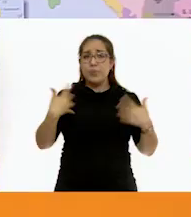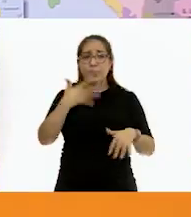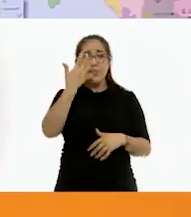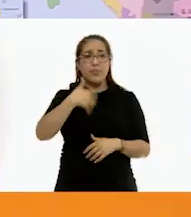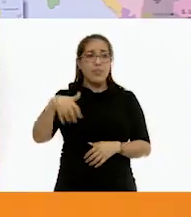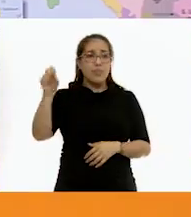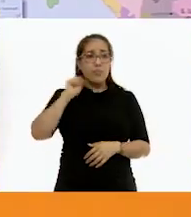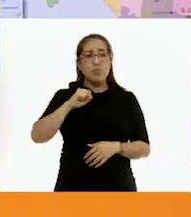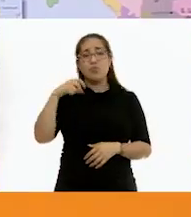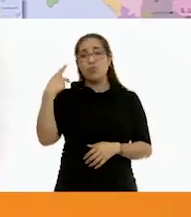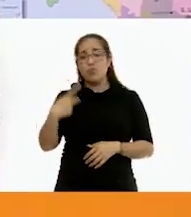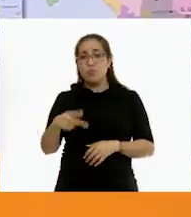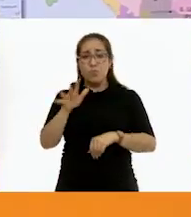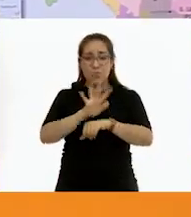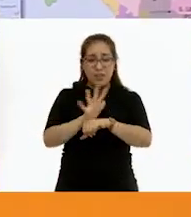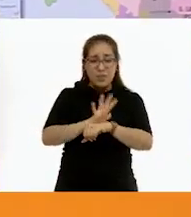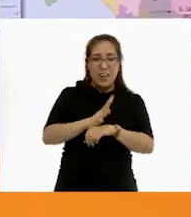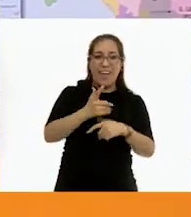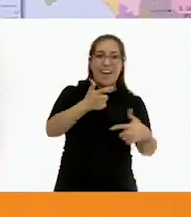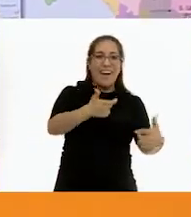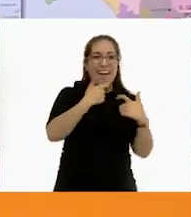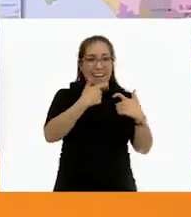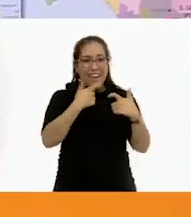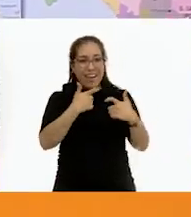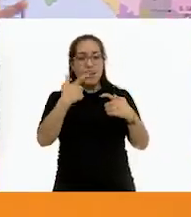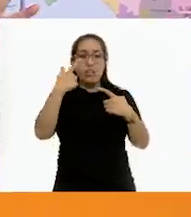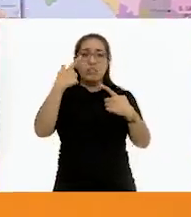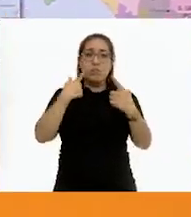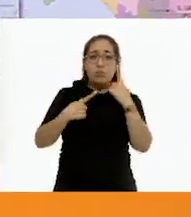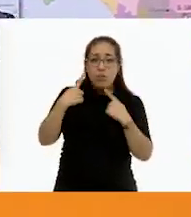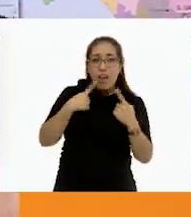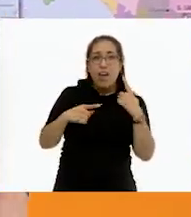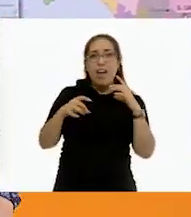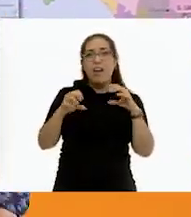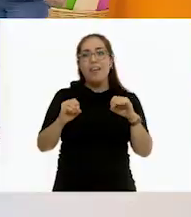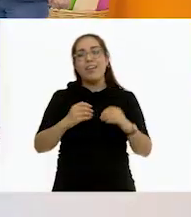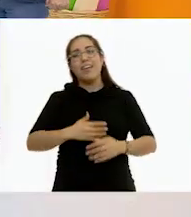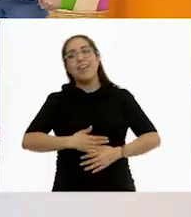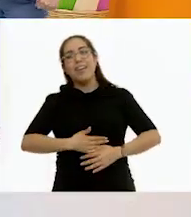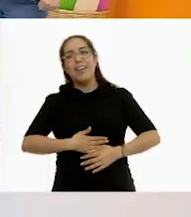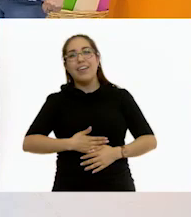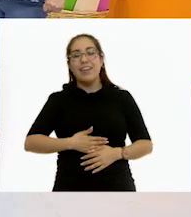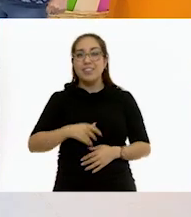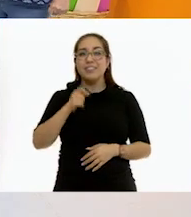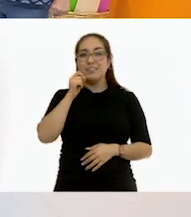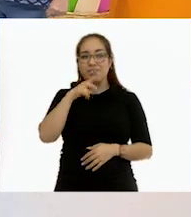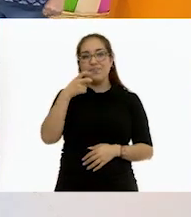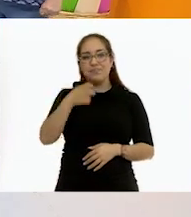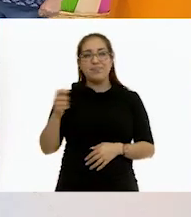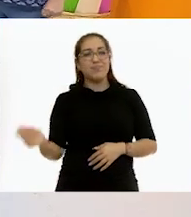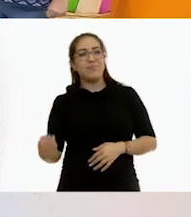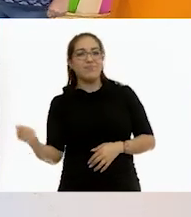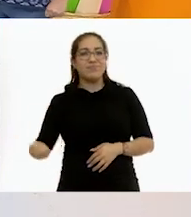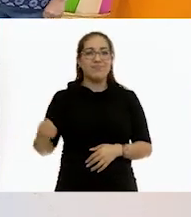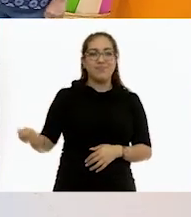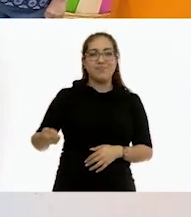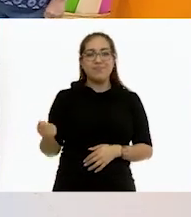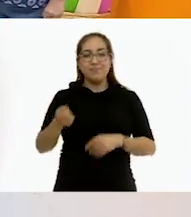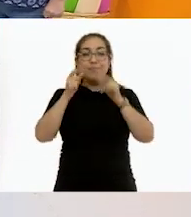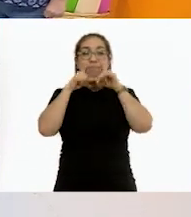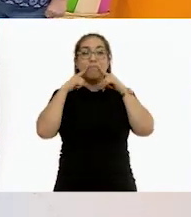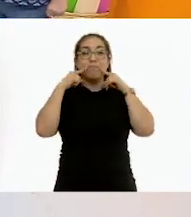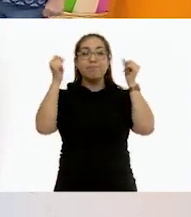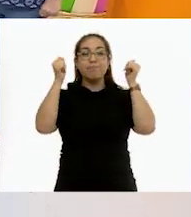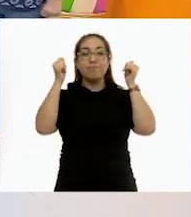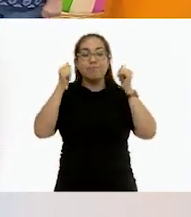reír, llorar, carcajearnos, o sea, inmensa. Su icónico bastón. Exacto, y vamos a recrear con la música